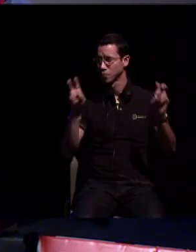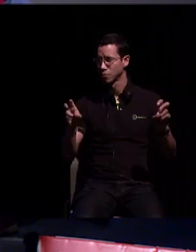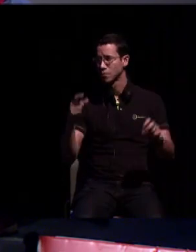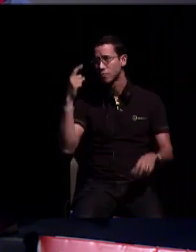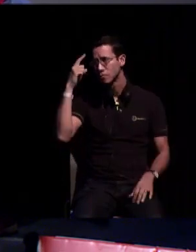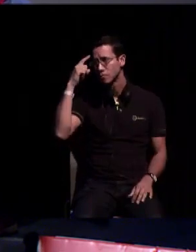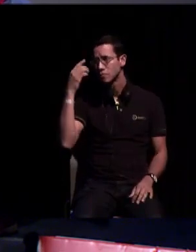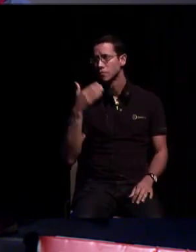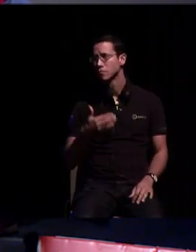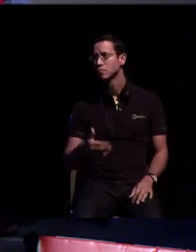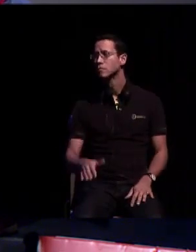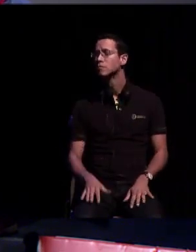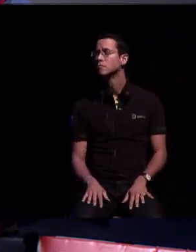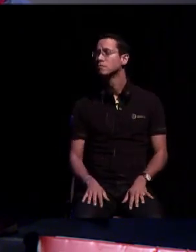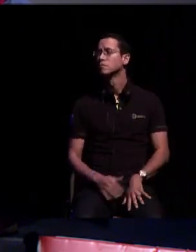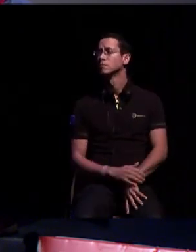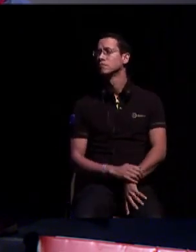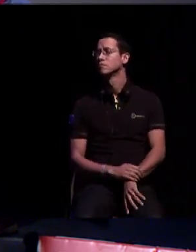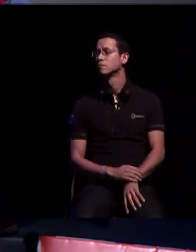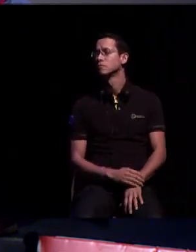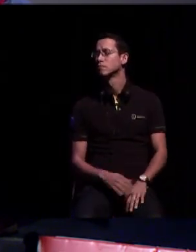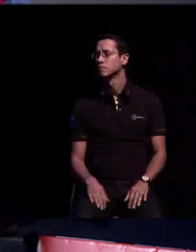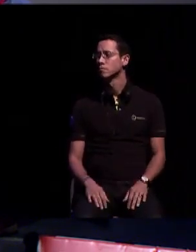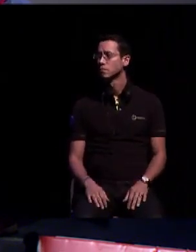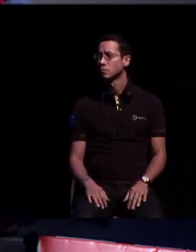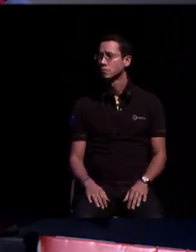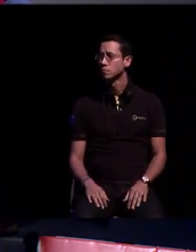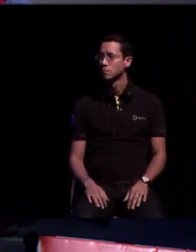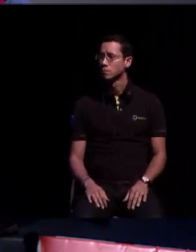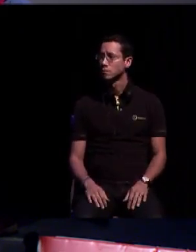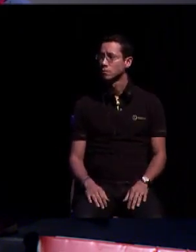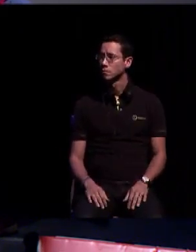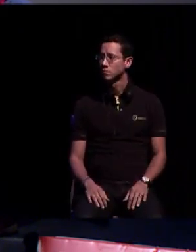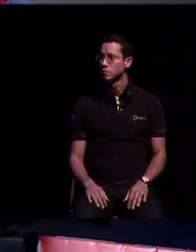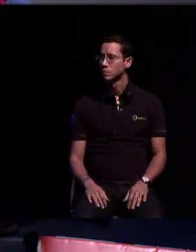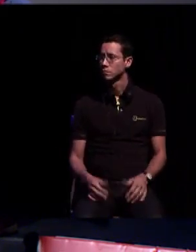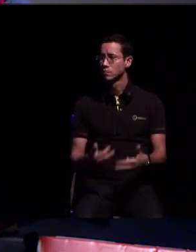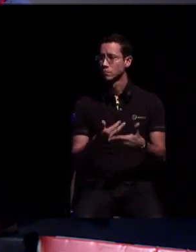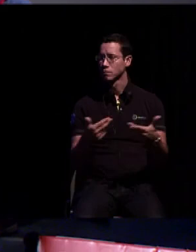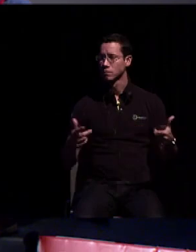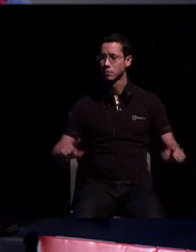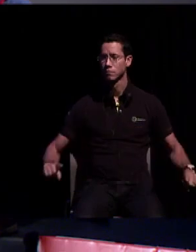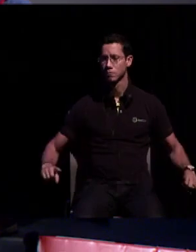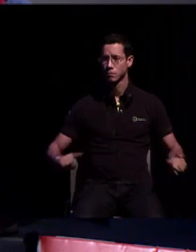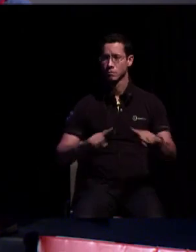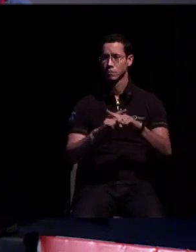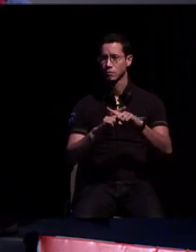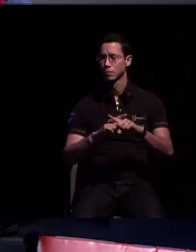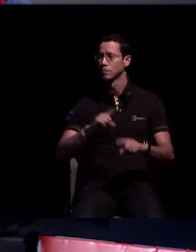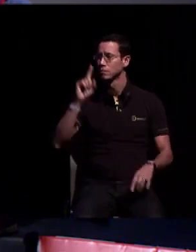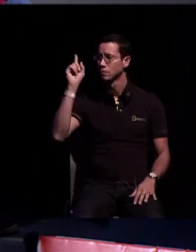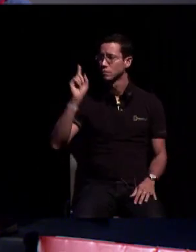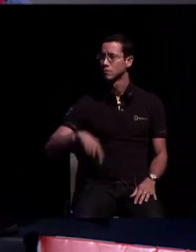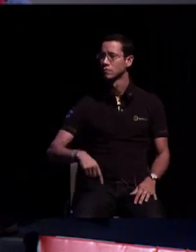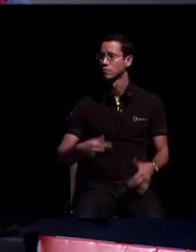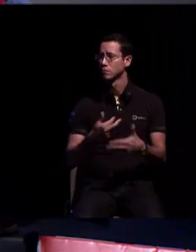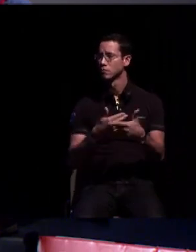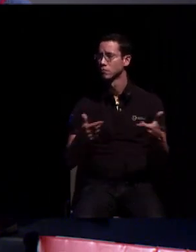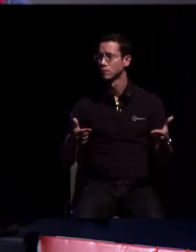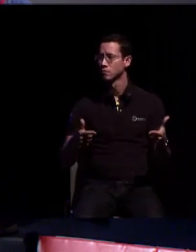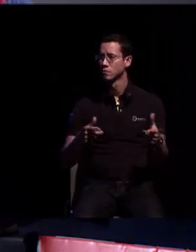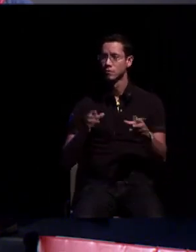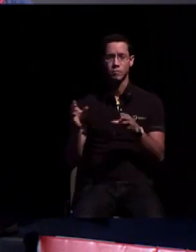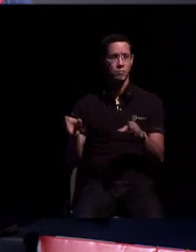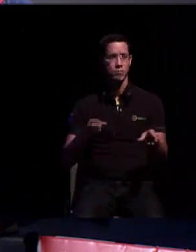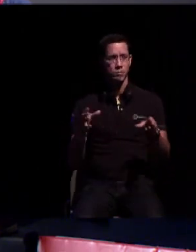las exposiciones tanto de Jesse como de Freya nos han hecho ver que estas contradicciones son producto del modelo de